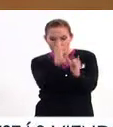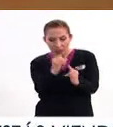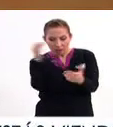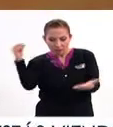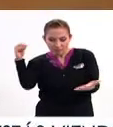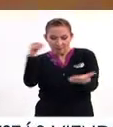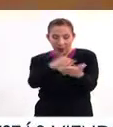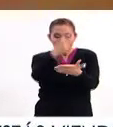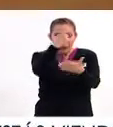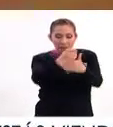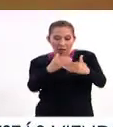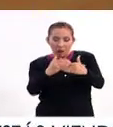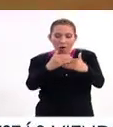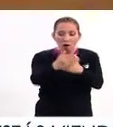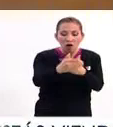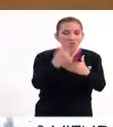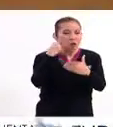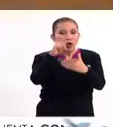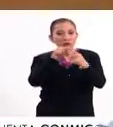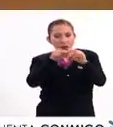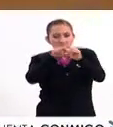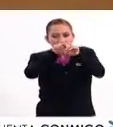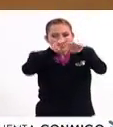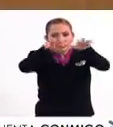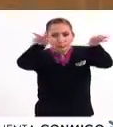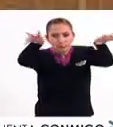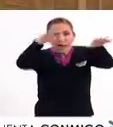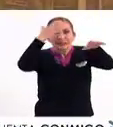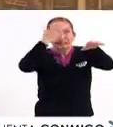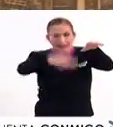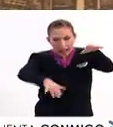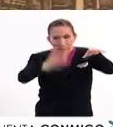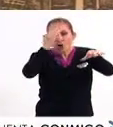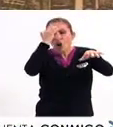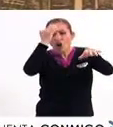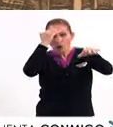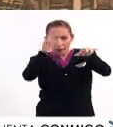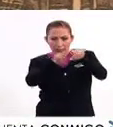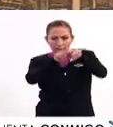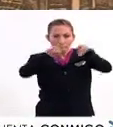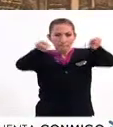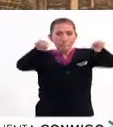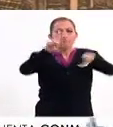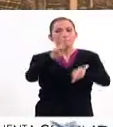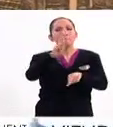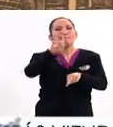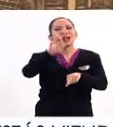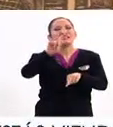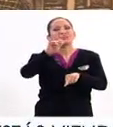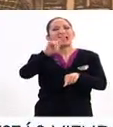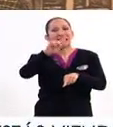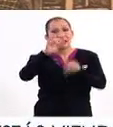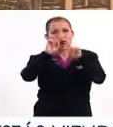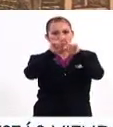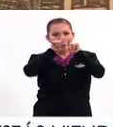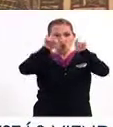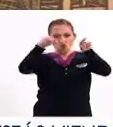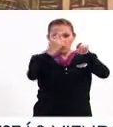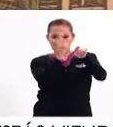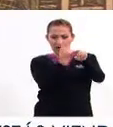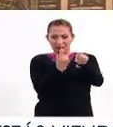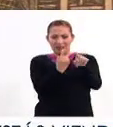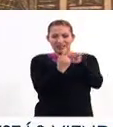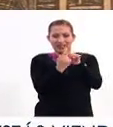proporciones. Sin embargo, si las imágenes no están proporcionadas, es a propósito, porque tiene una intención de rescatar la imagen, y además así se lo pide el